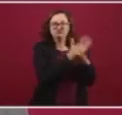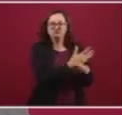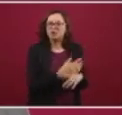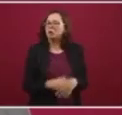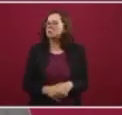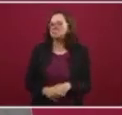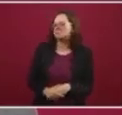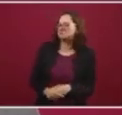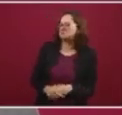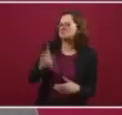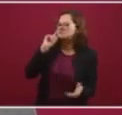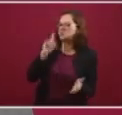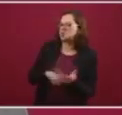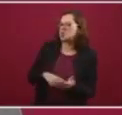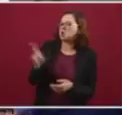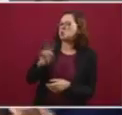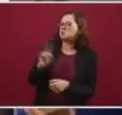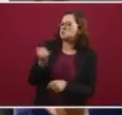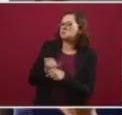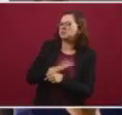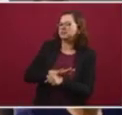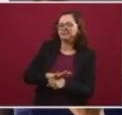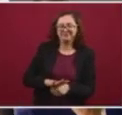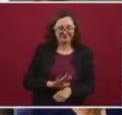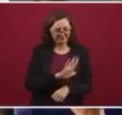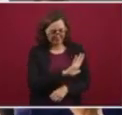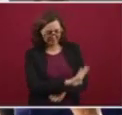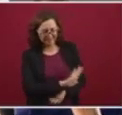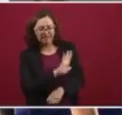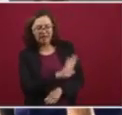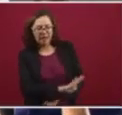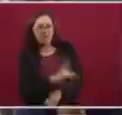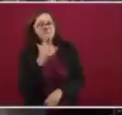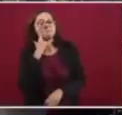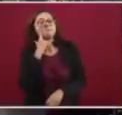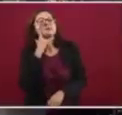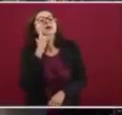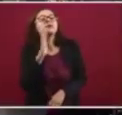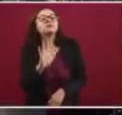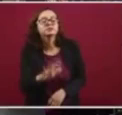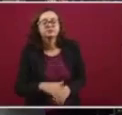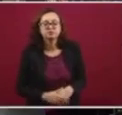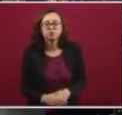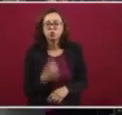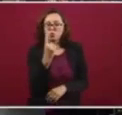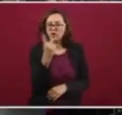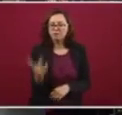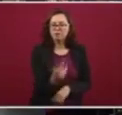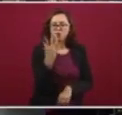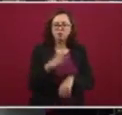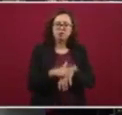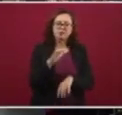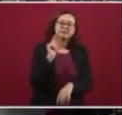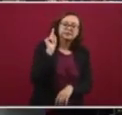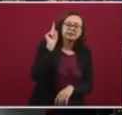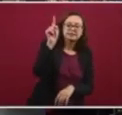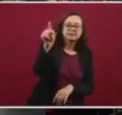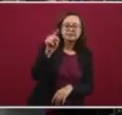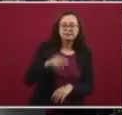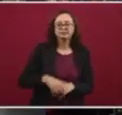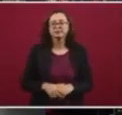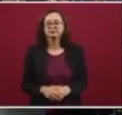verse, pero sí, todo esto se está atendiendo. Una más, allá.